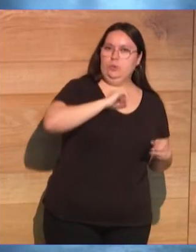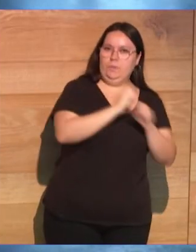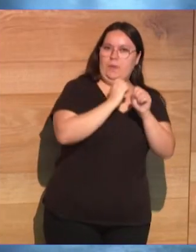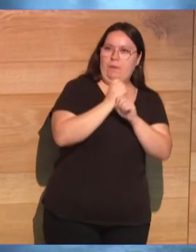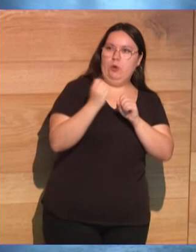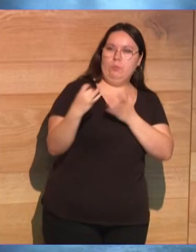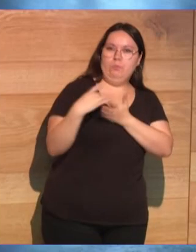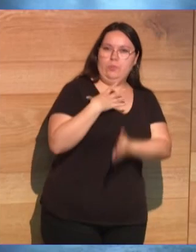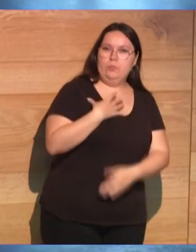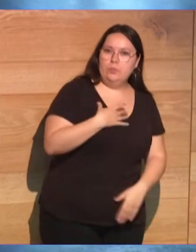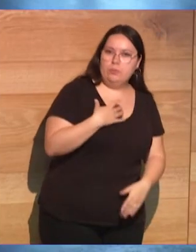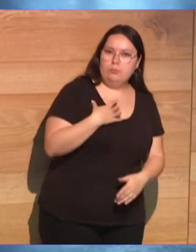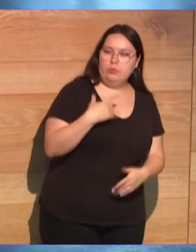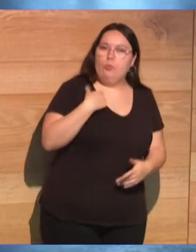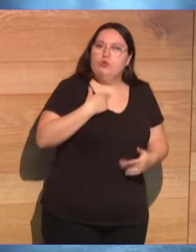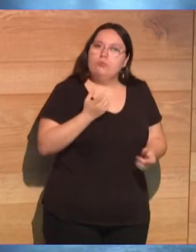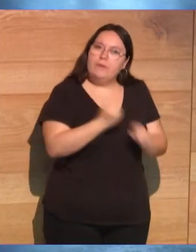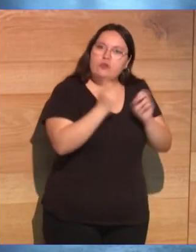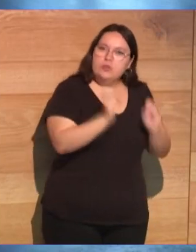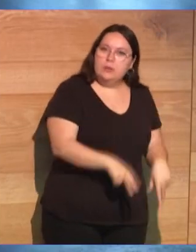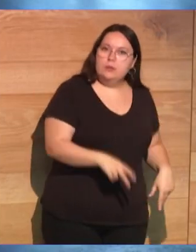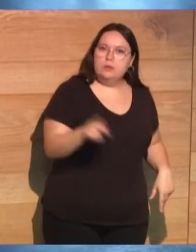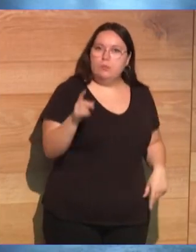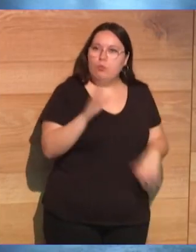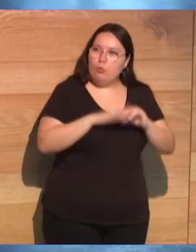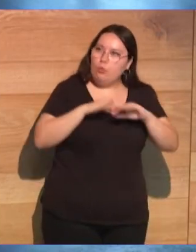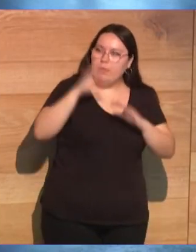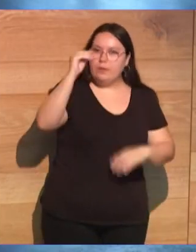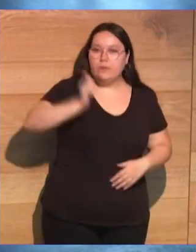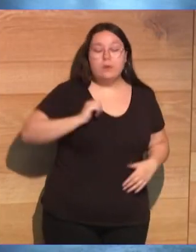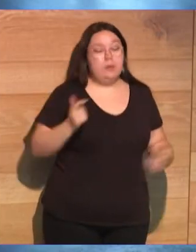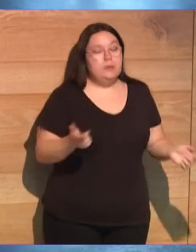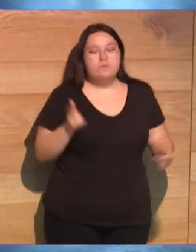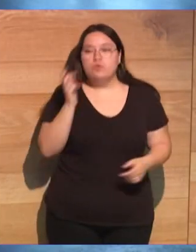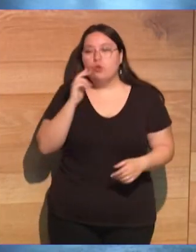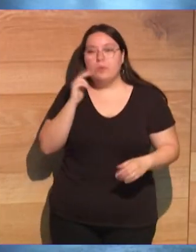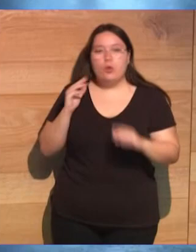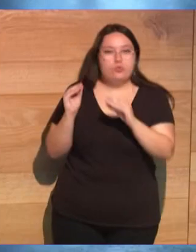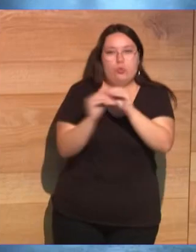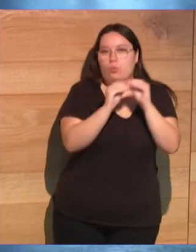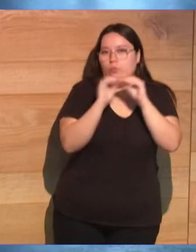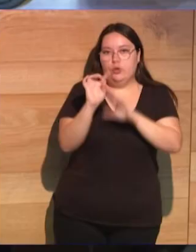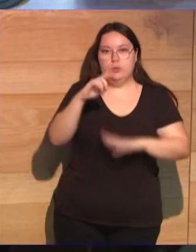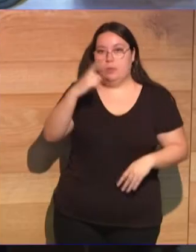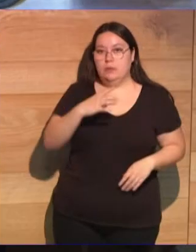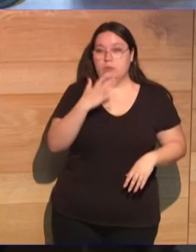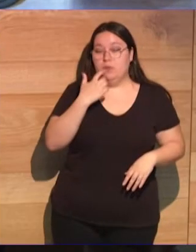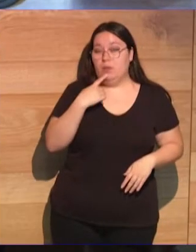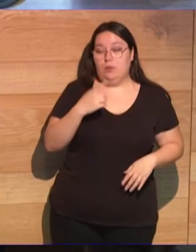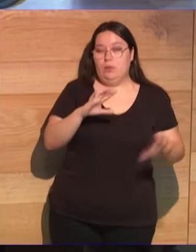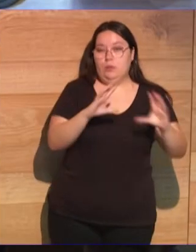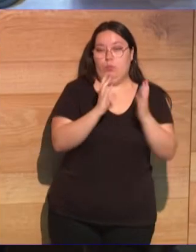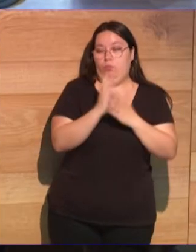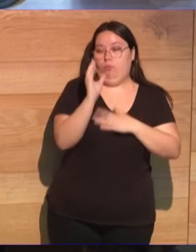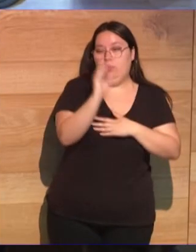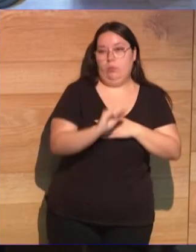trabajo? Pues una pregunta, desde luego, que está entre los miedos más comunes y lo que cuando dices que estás en este mundo te